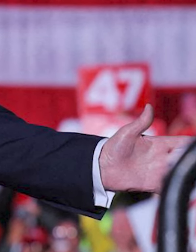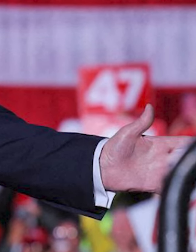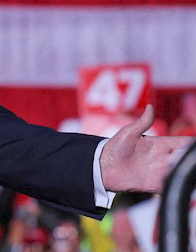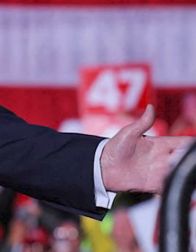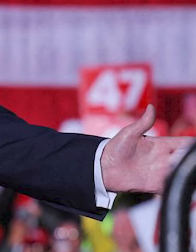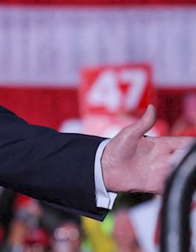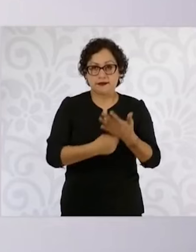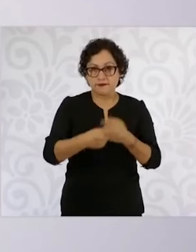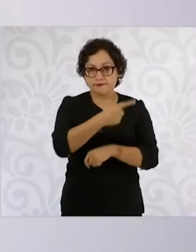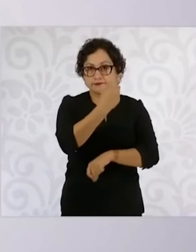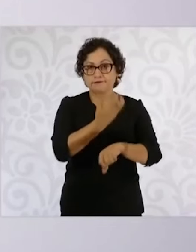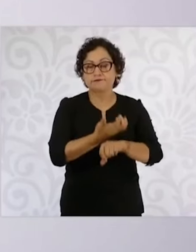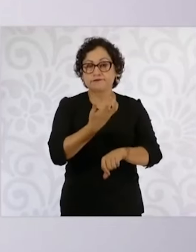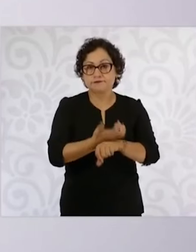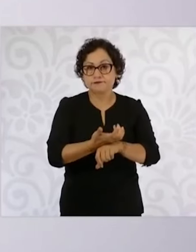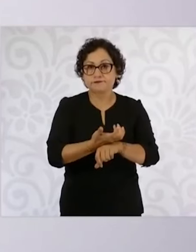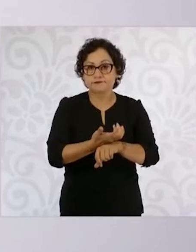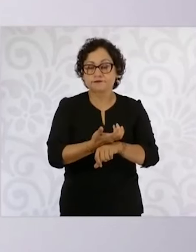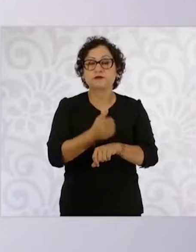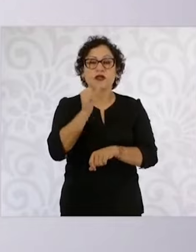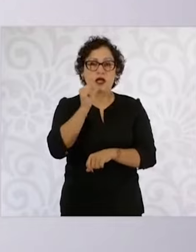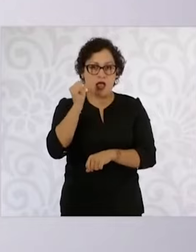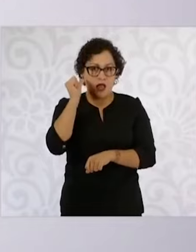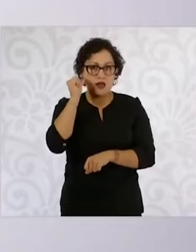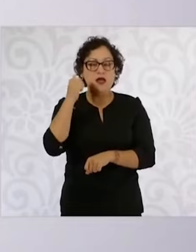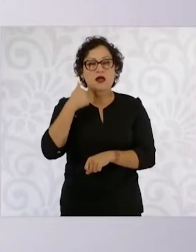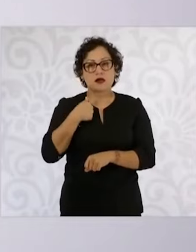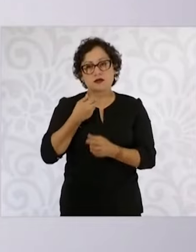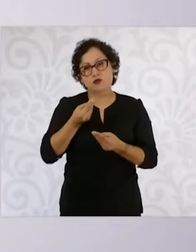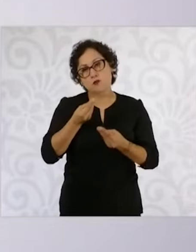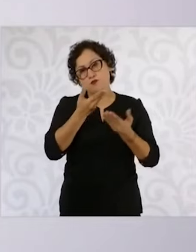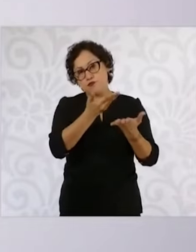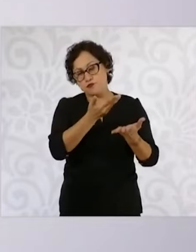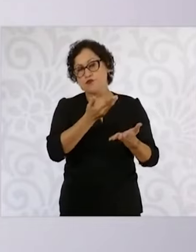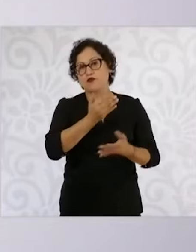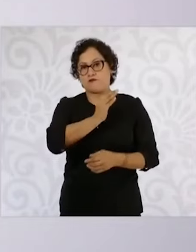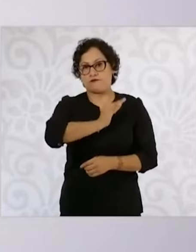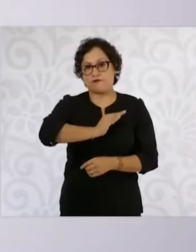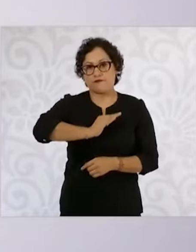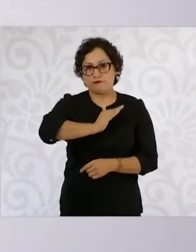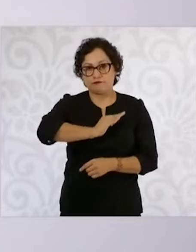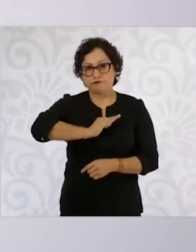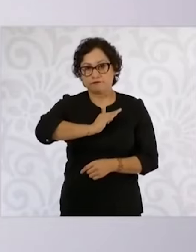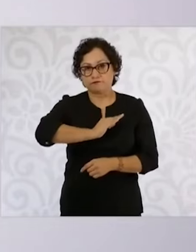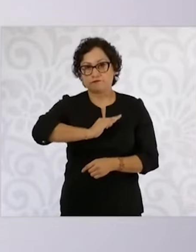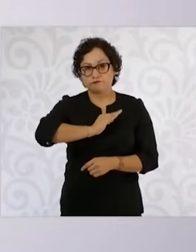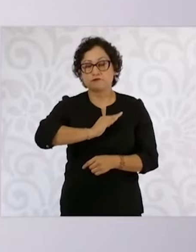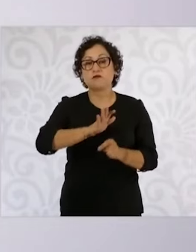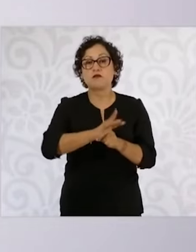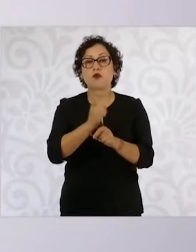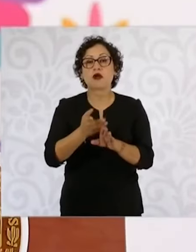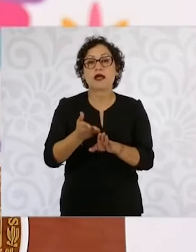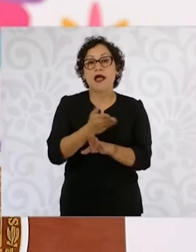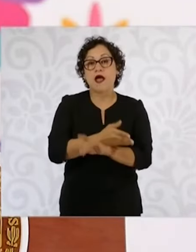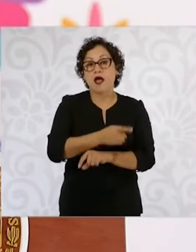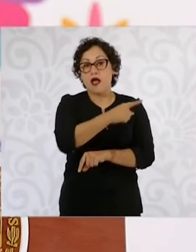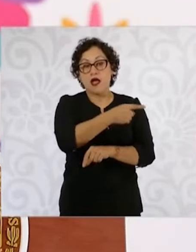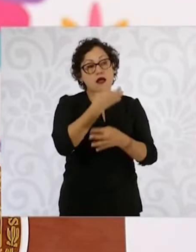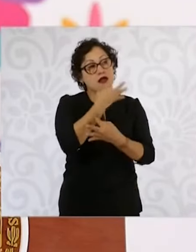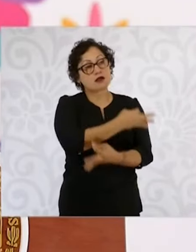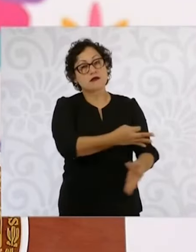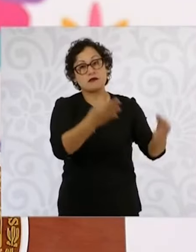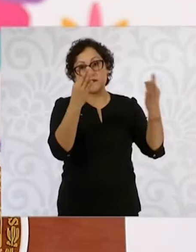de felicitación, y ya habrá momento para platicar todos los demás temas de la agenda bilateral, que son muchísimos, detalló la mandataria